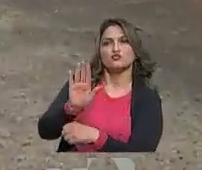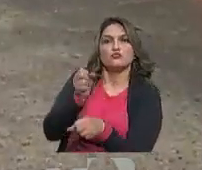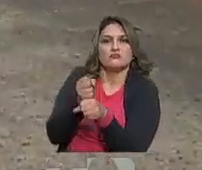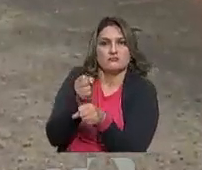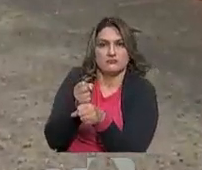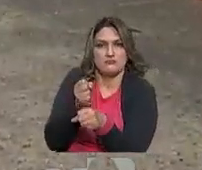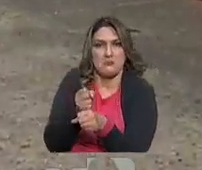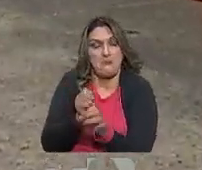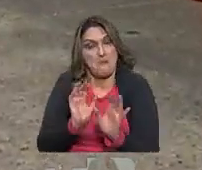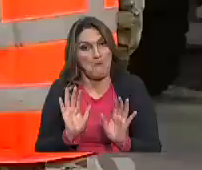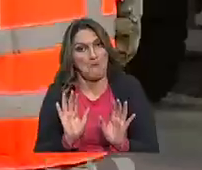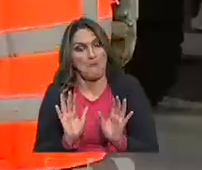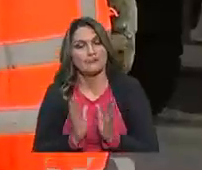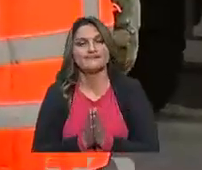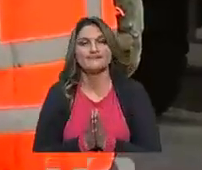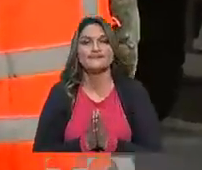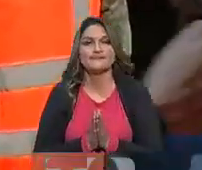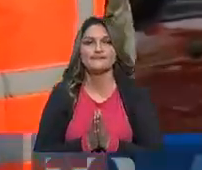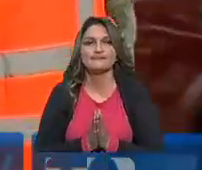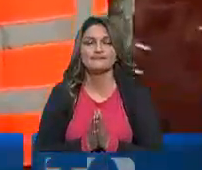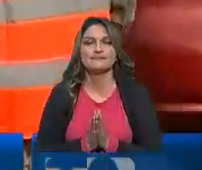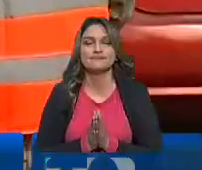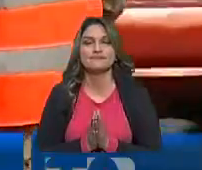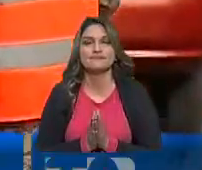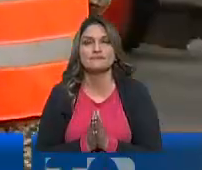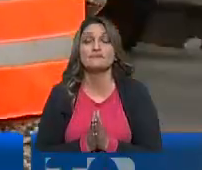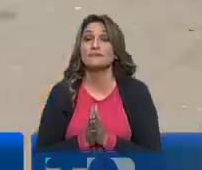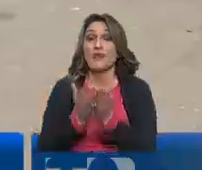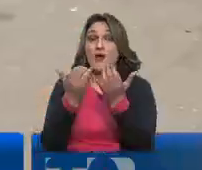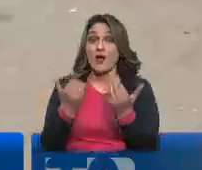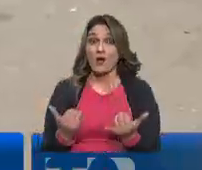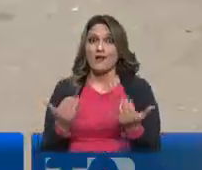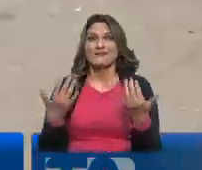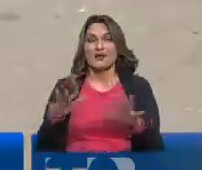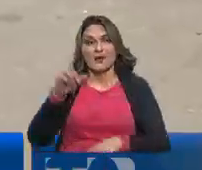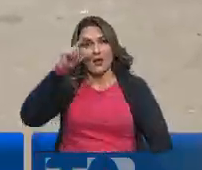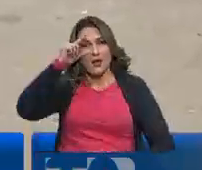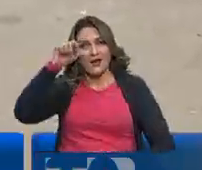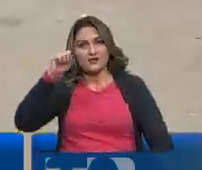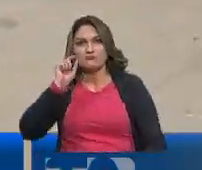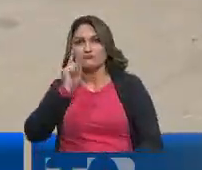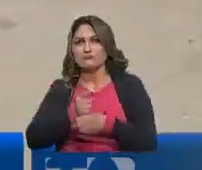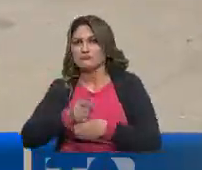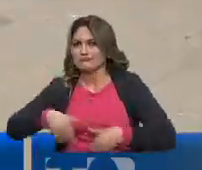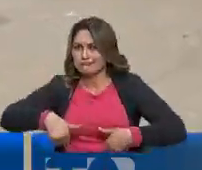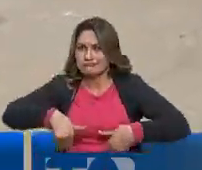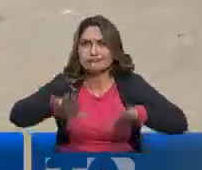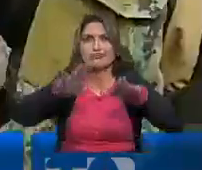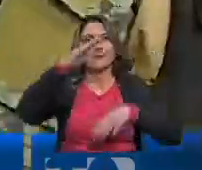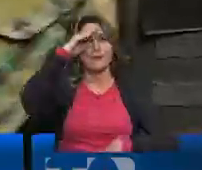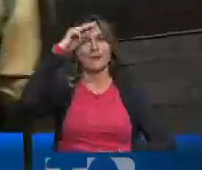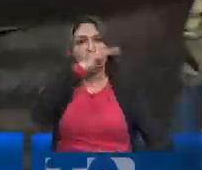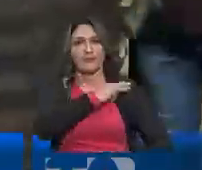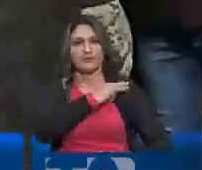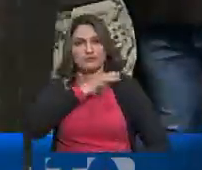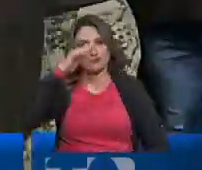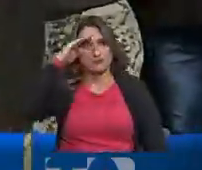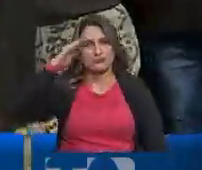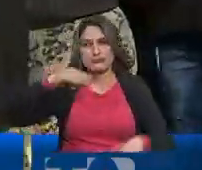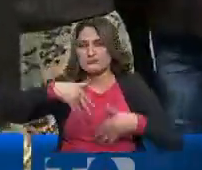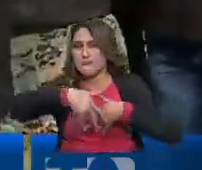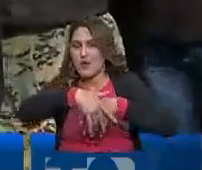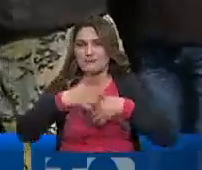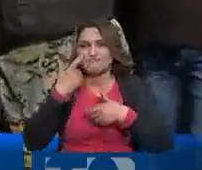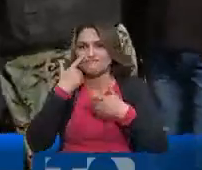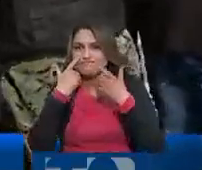Con la firma del estado de excepción se ha dispuesto la movilización de personal militar en 9 provincias y así ha ocurrido. Durante las últimas horas se ha